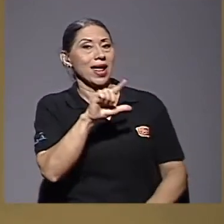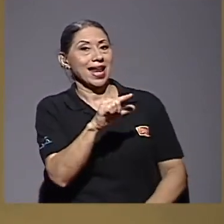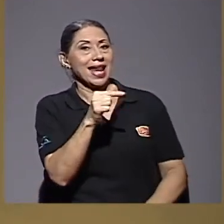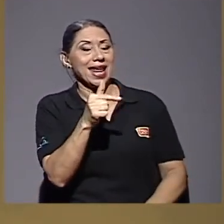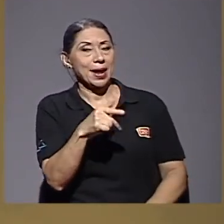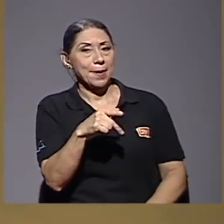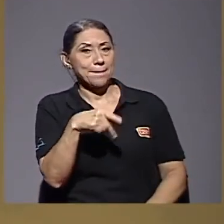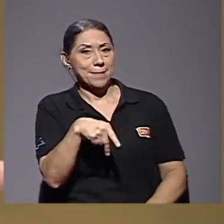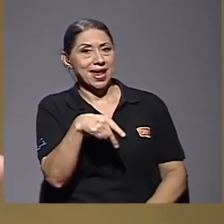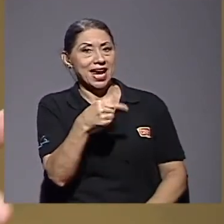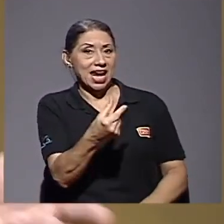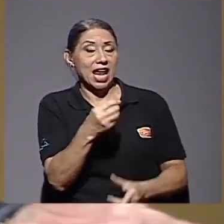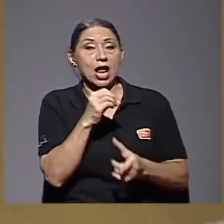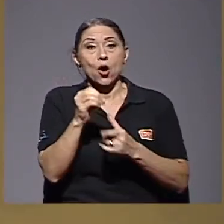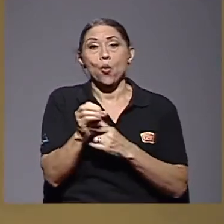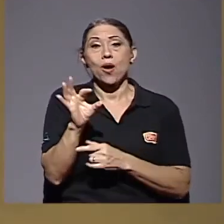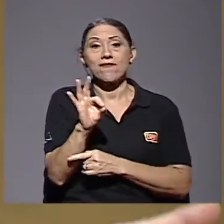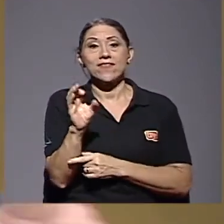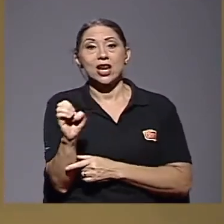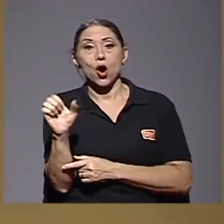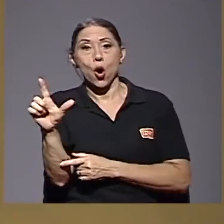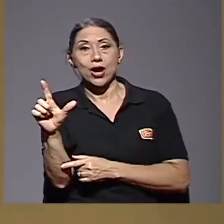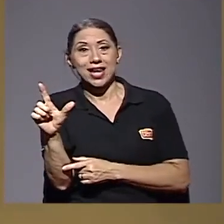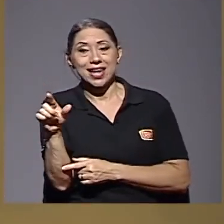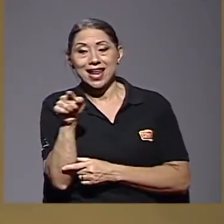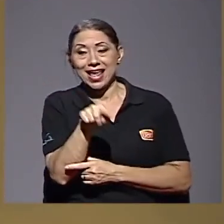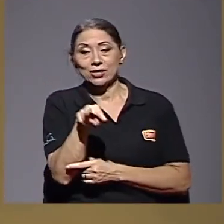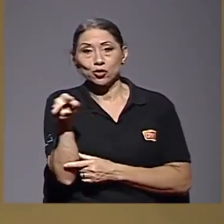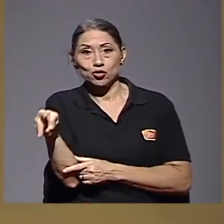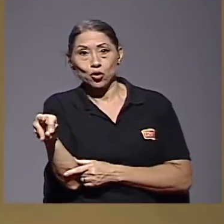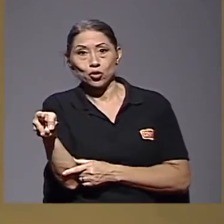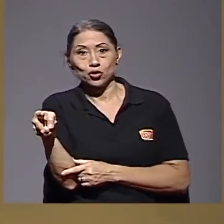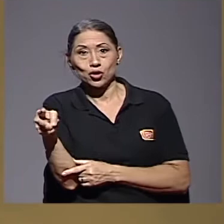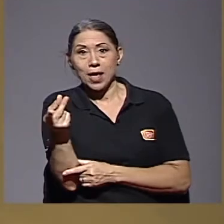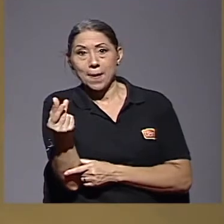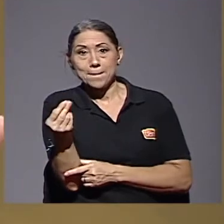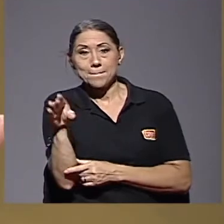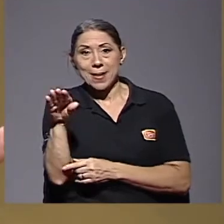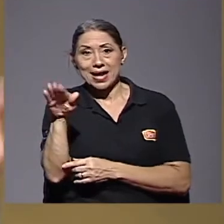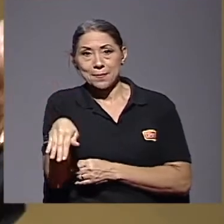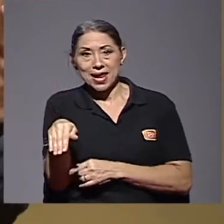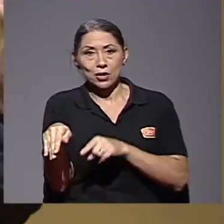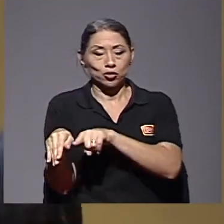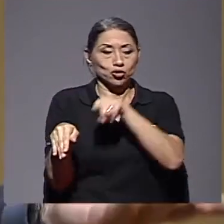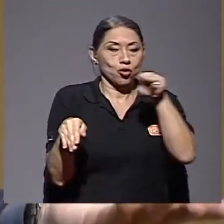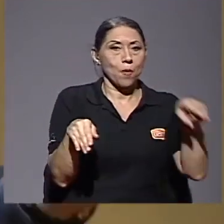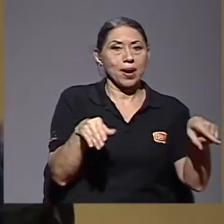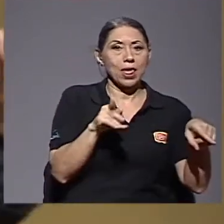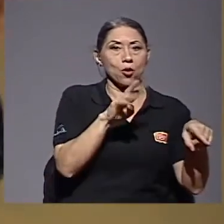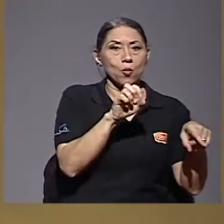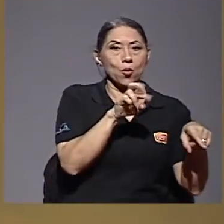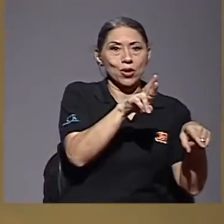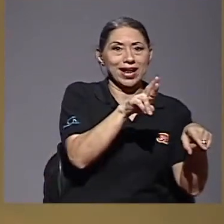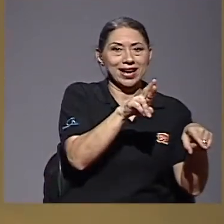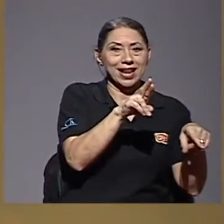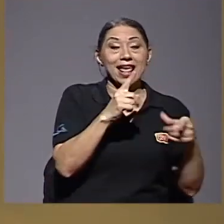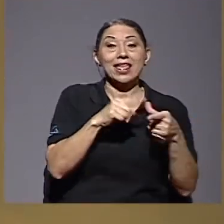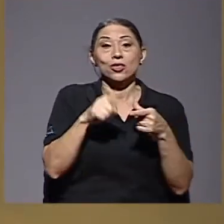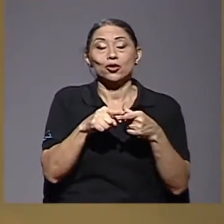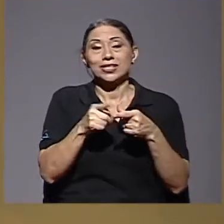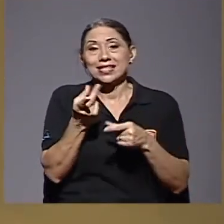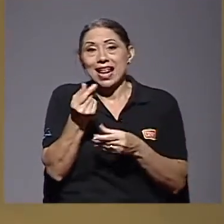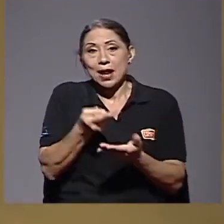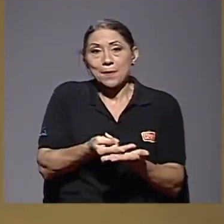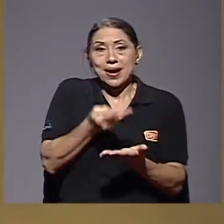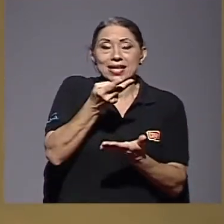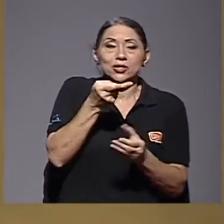búnker, tiene un precio menor que el crudo en el mercado, ¿verdad? Entonces, el precio de la gasolina, el precio del diésel,